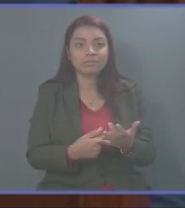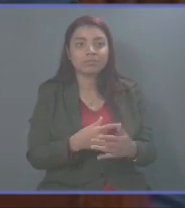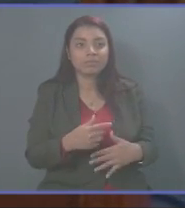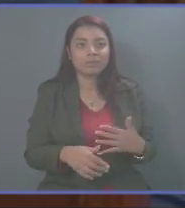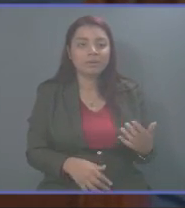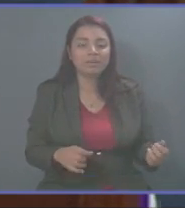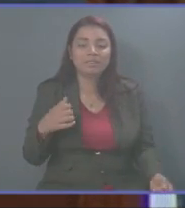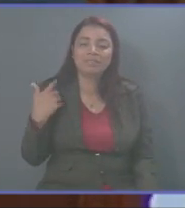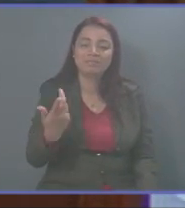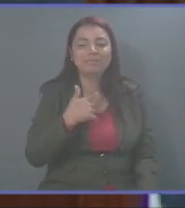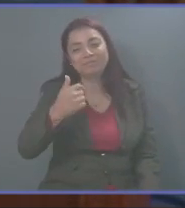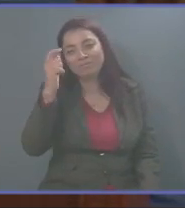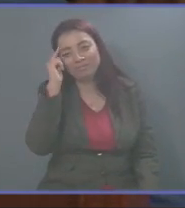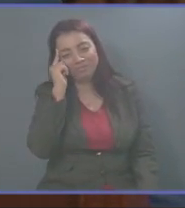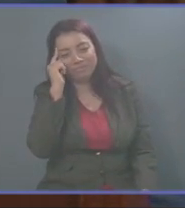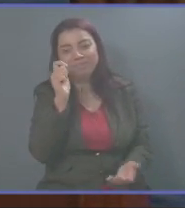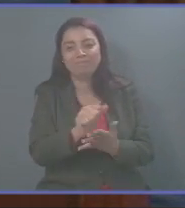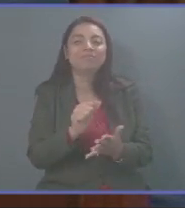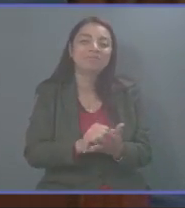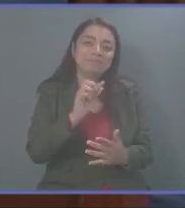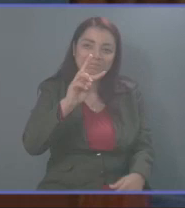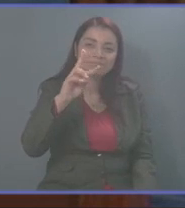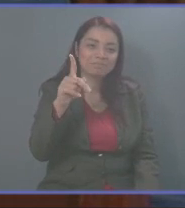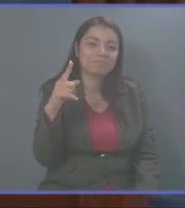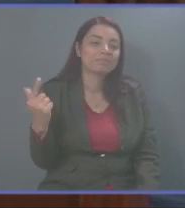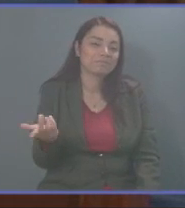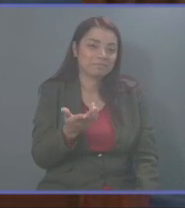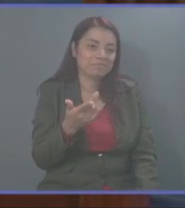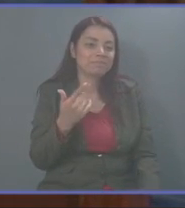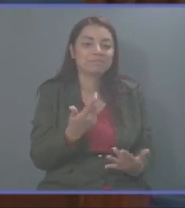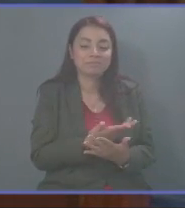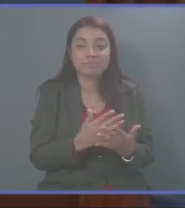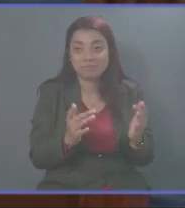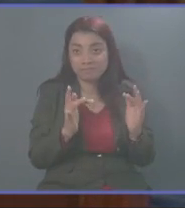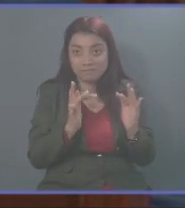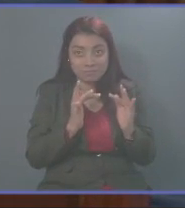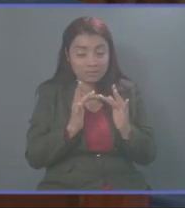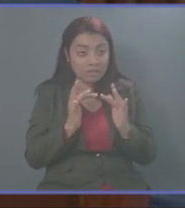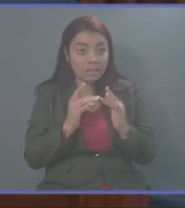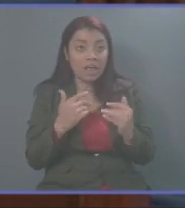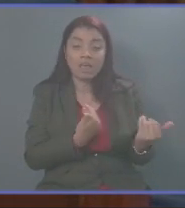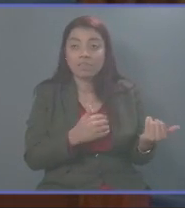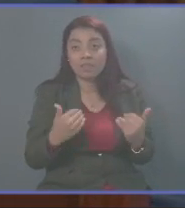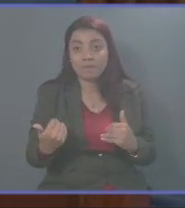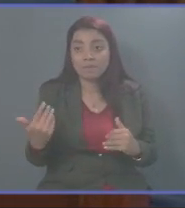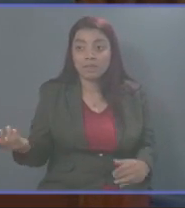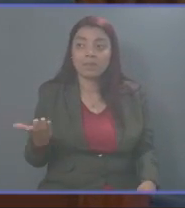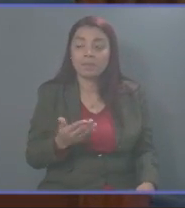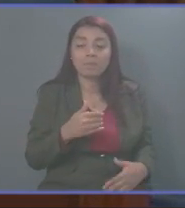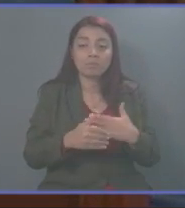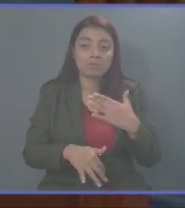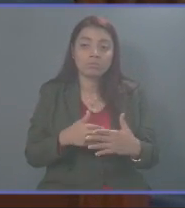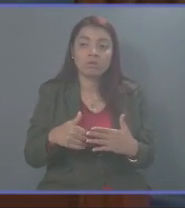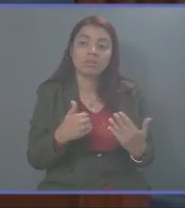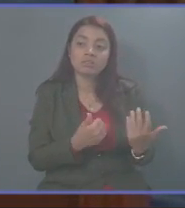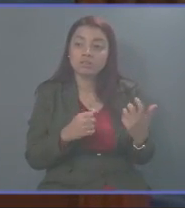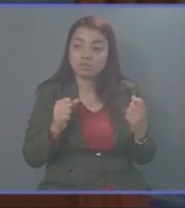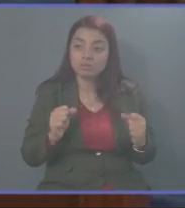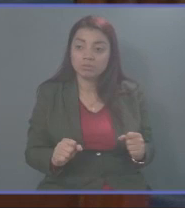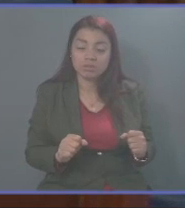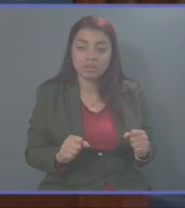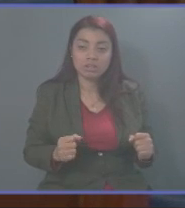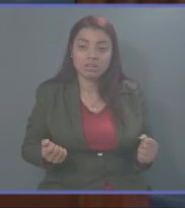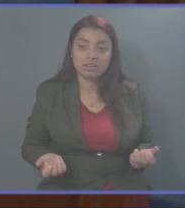los gestores de residuos, artículo 21. Todo gestor que realice cualquiera de las actividades de la gestión integral de residuos para